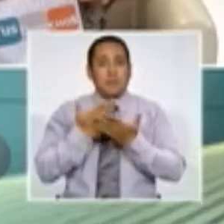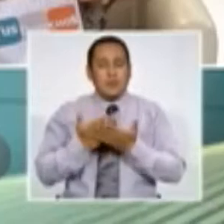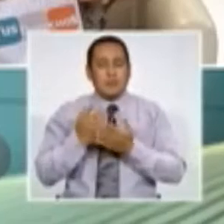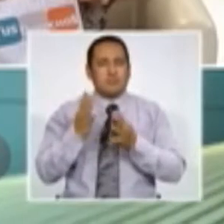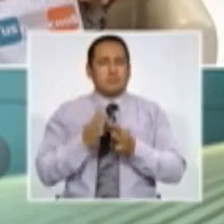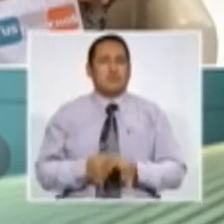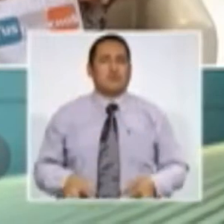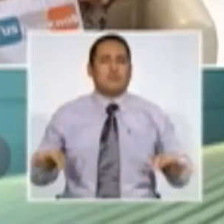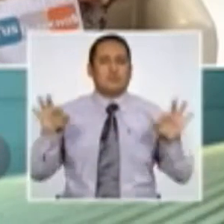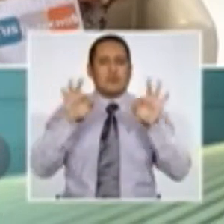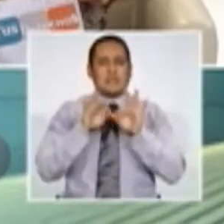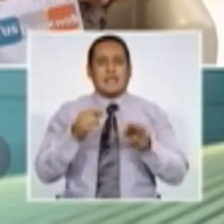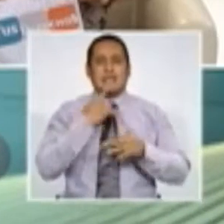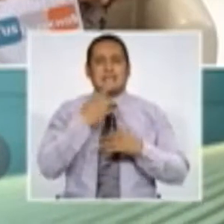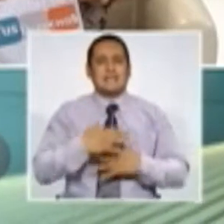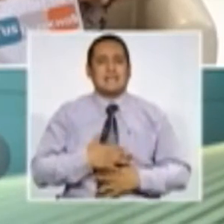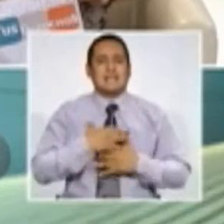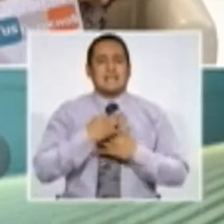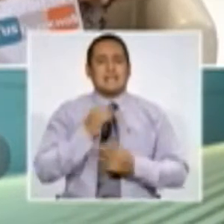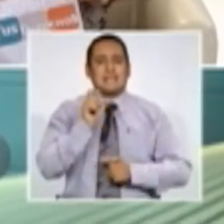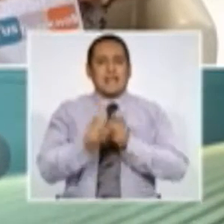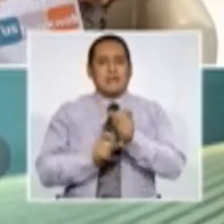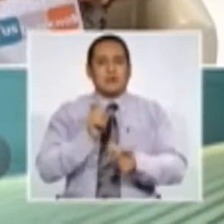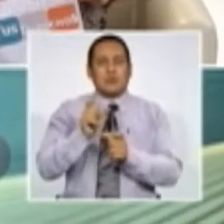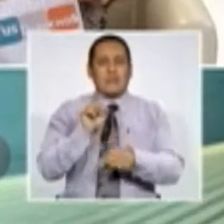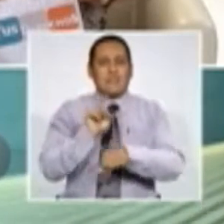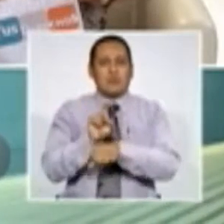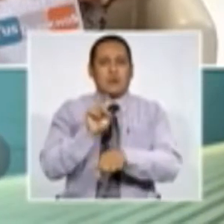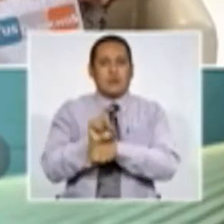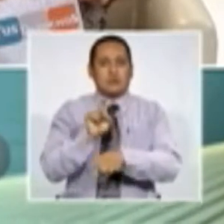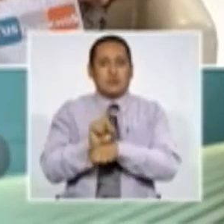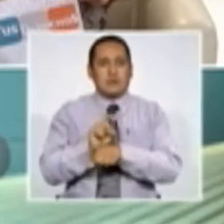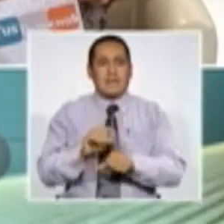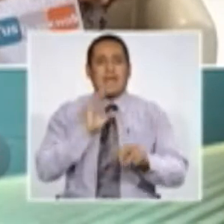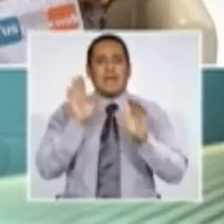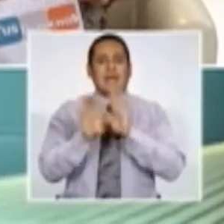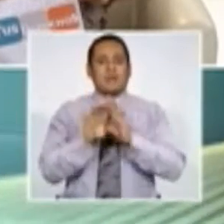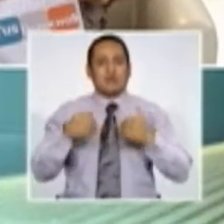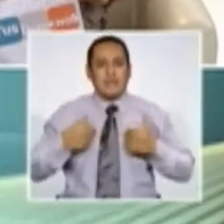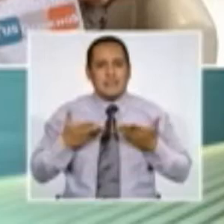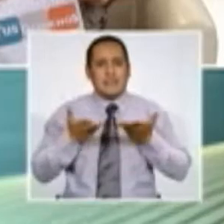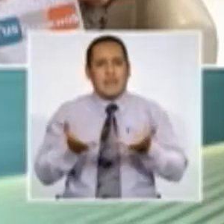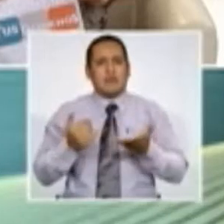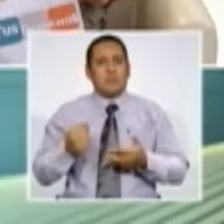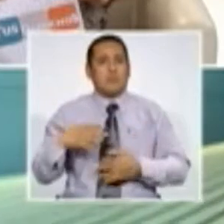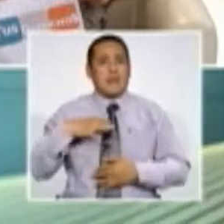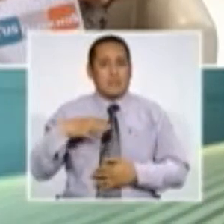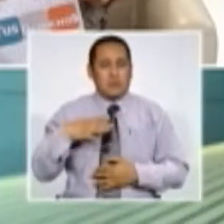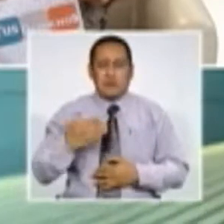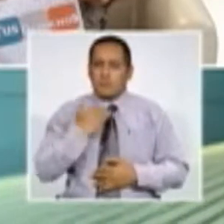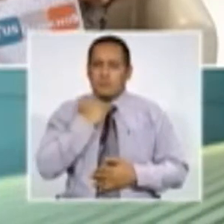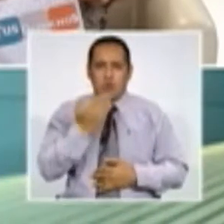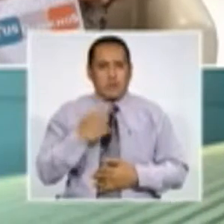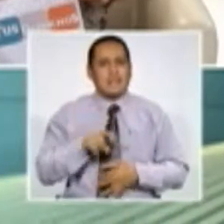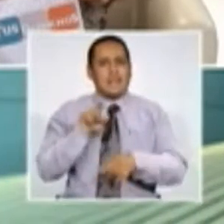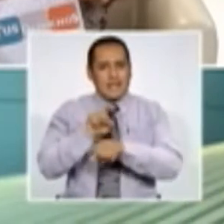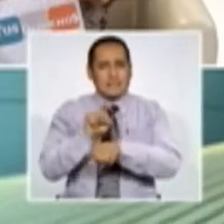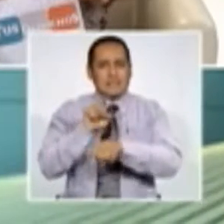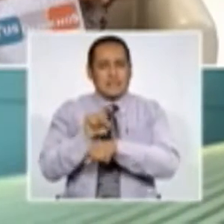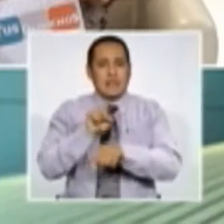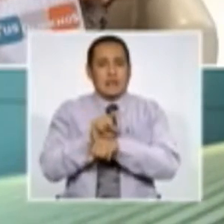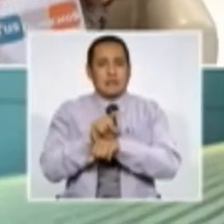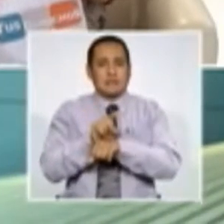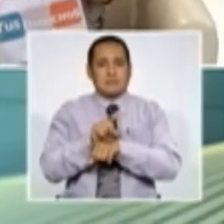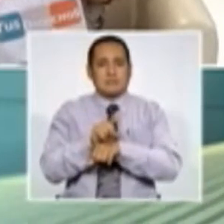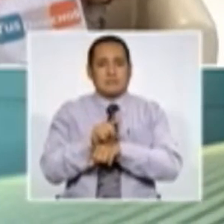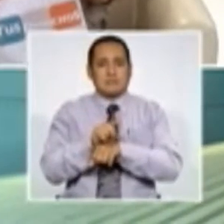un argumento que primó fue el interés público de la educación, por más que sea brindado por un particular,